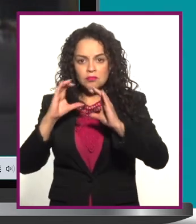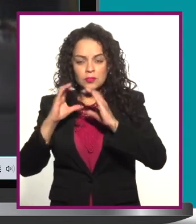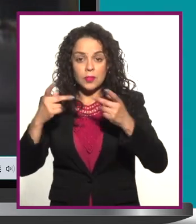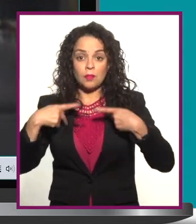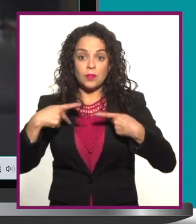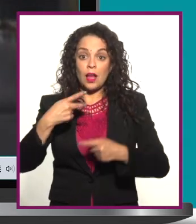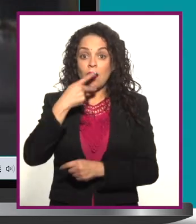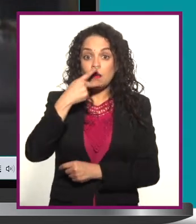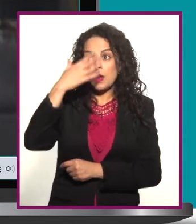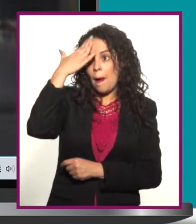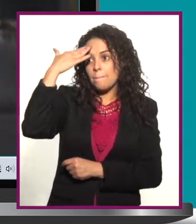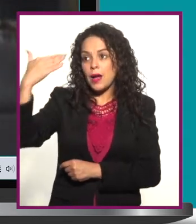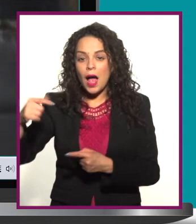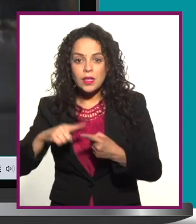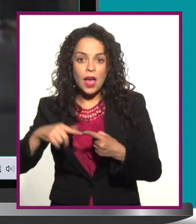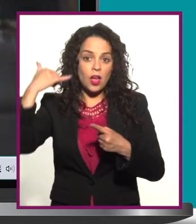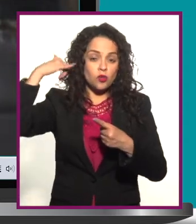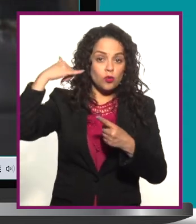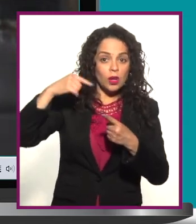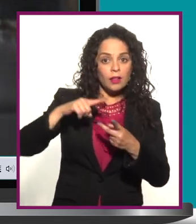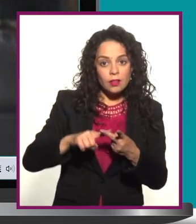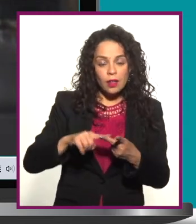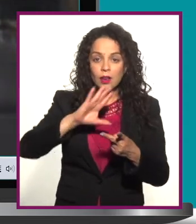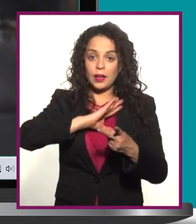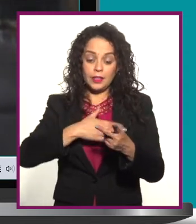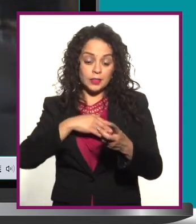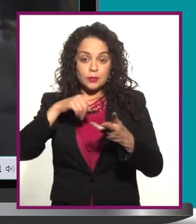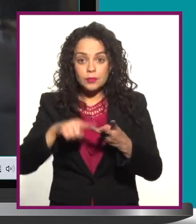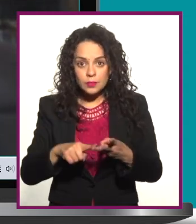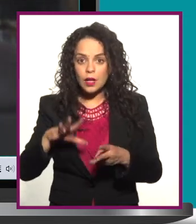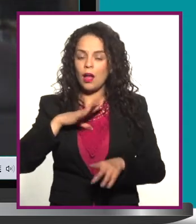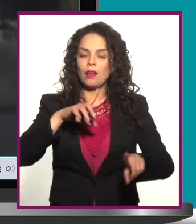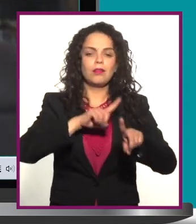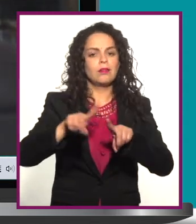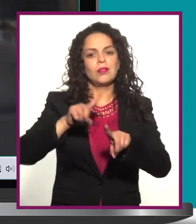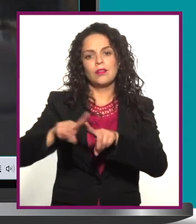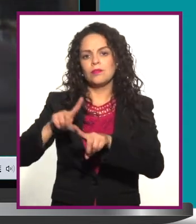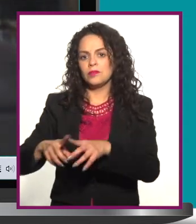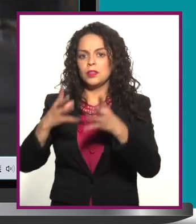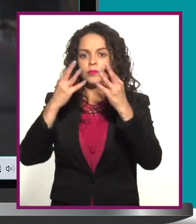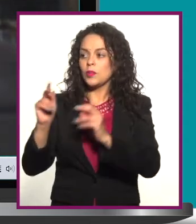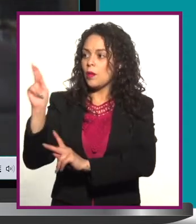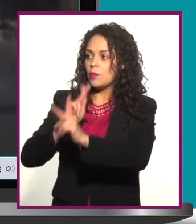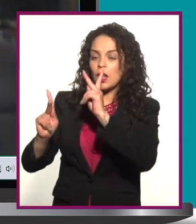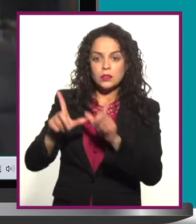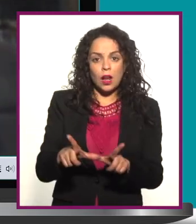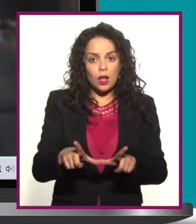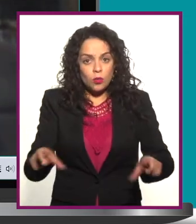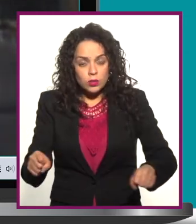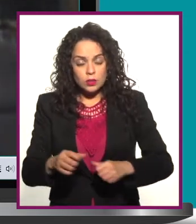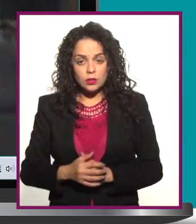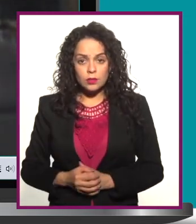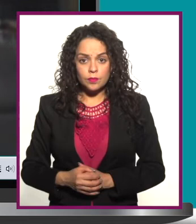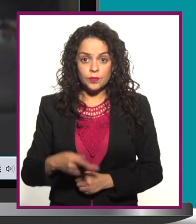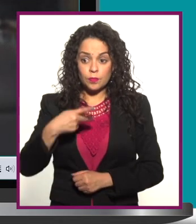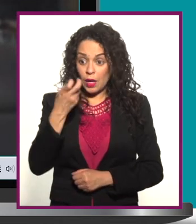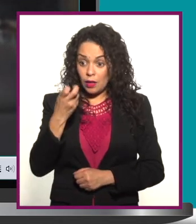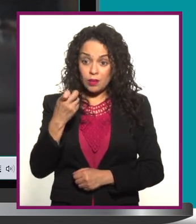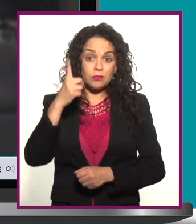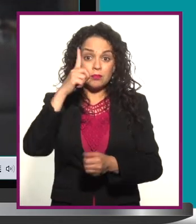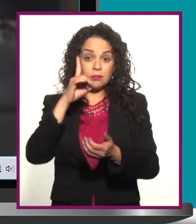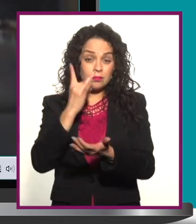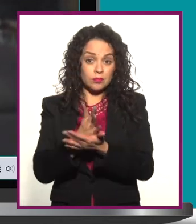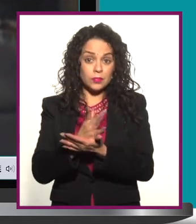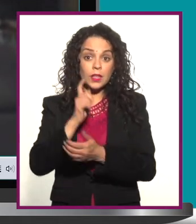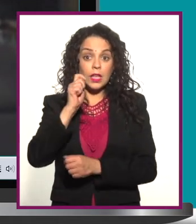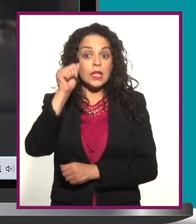interacción entre gente que habla maya, yucateco y español, ahí podemos encontrar diversidad de préstamos, pero los préstamos